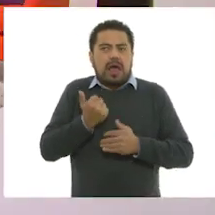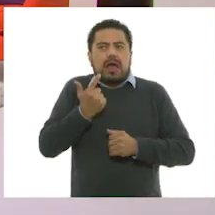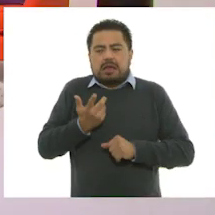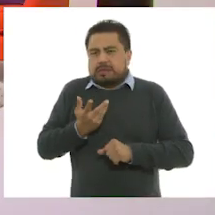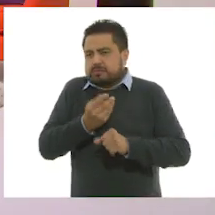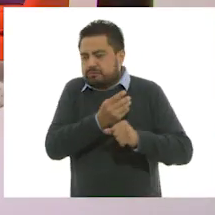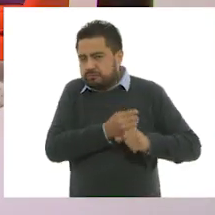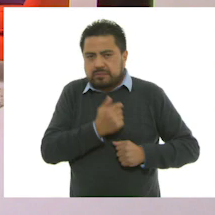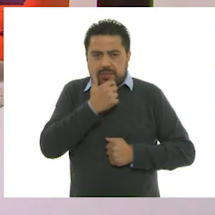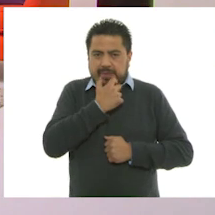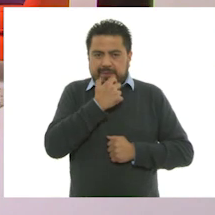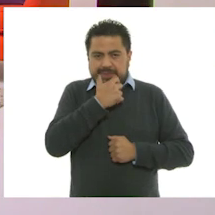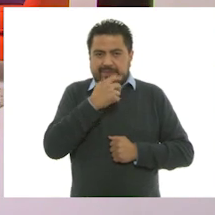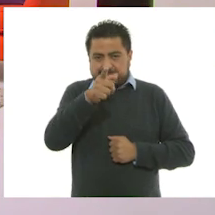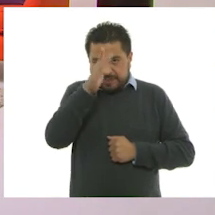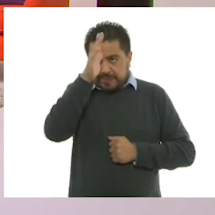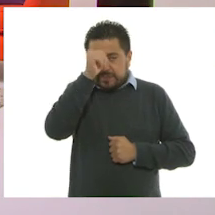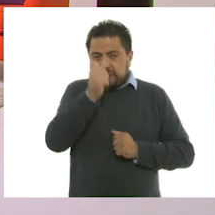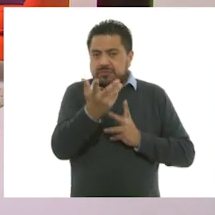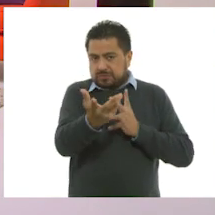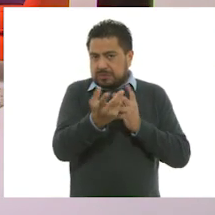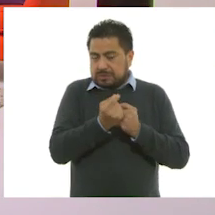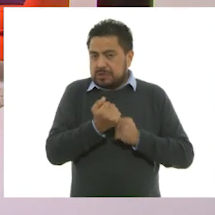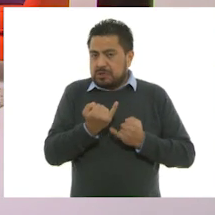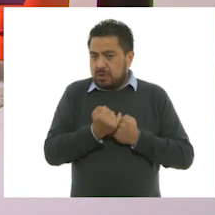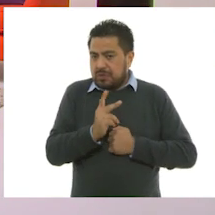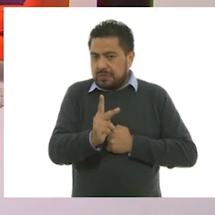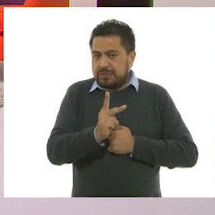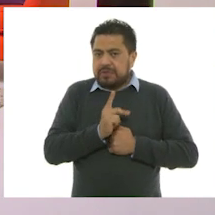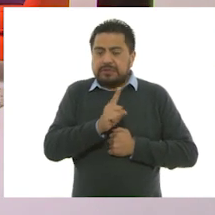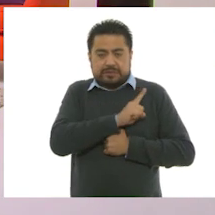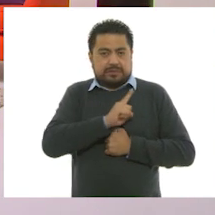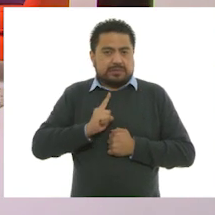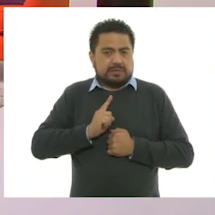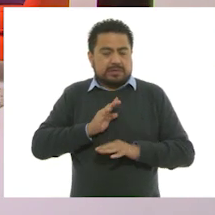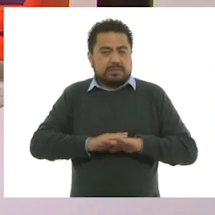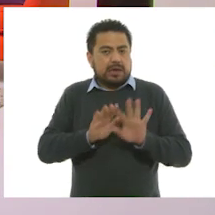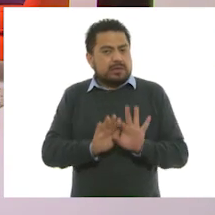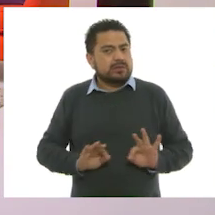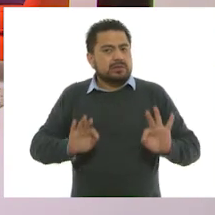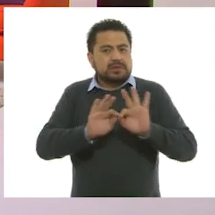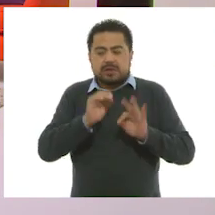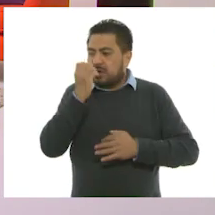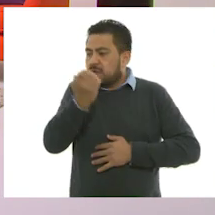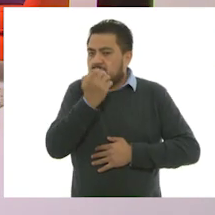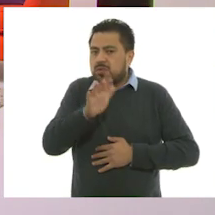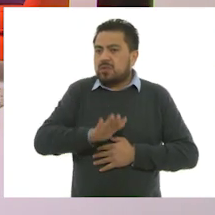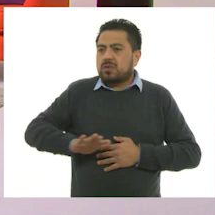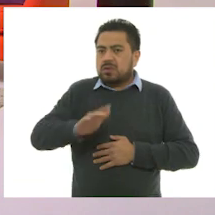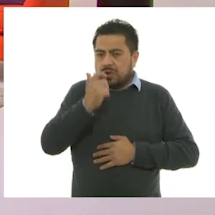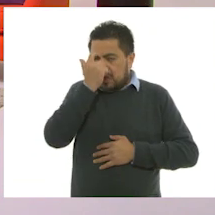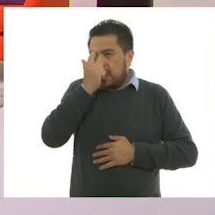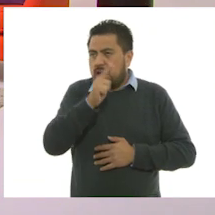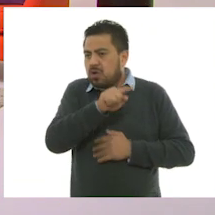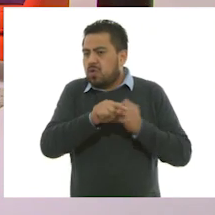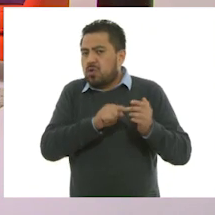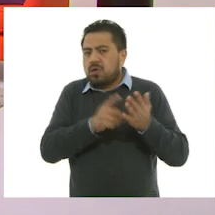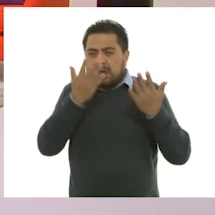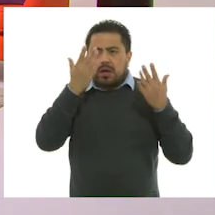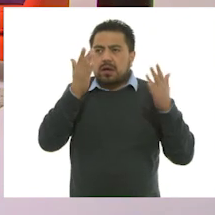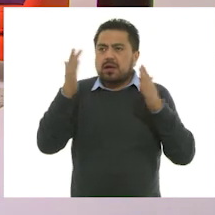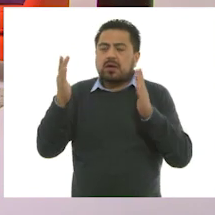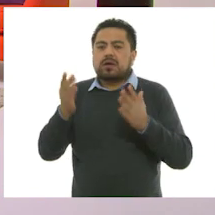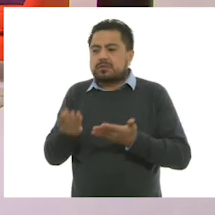Perfecto. ¿Estarás de acuerdo conmigo, Gwendolyn, en que debe ser una prioridad para las escuelas crear espacios y